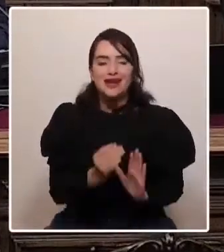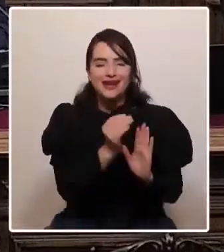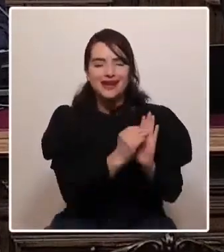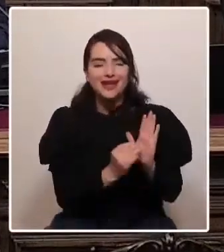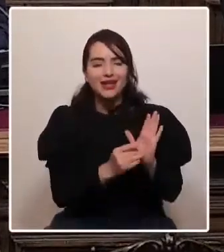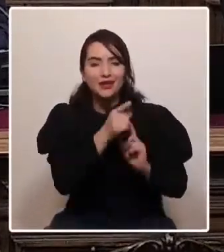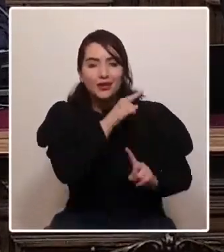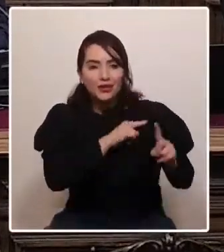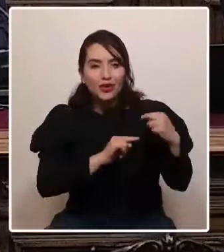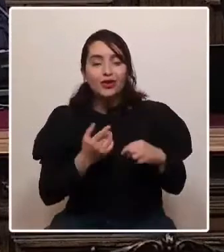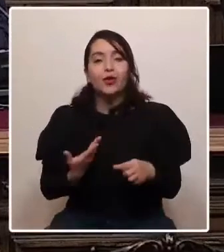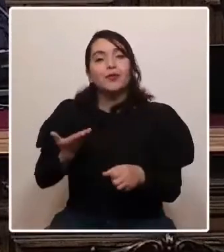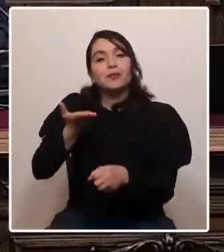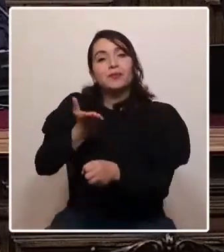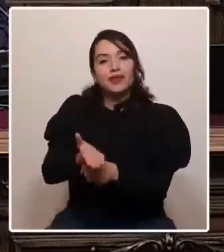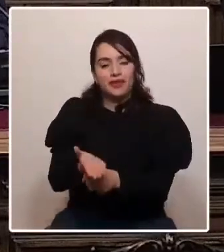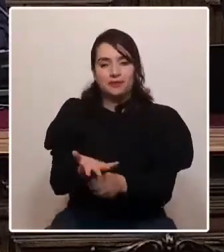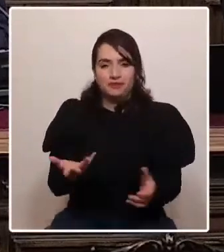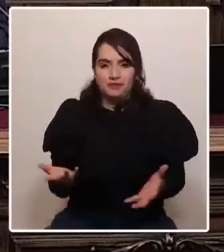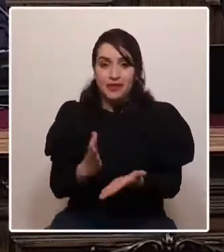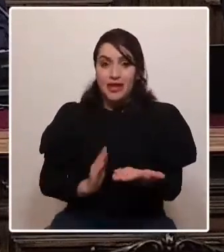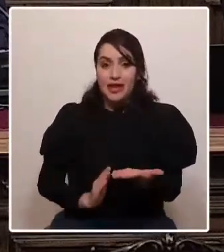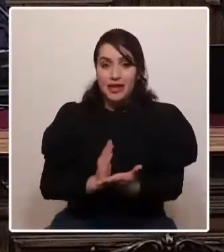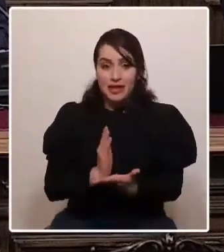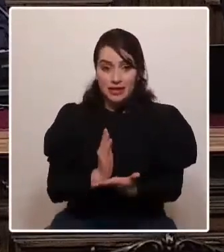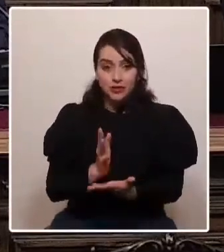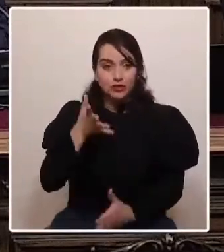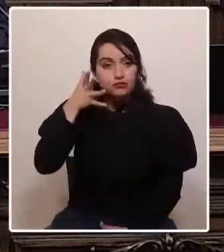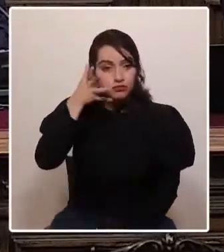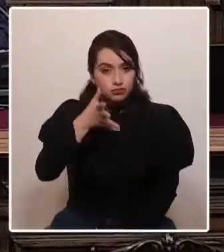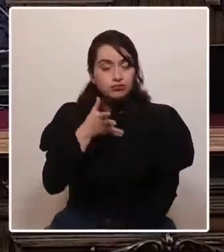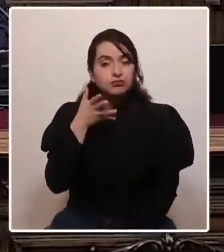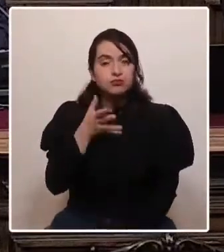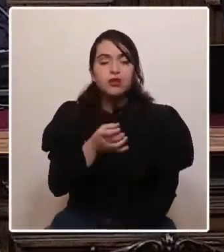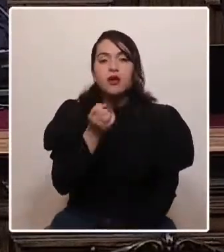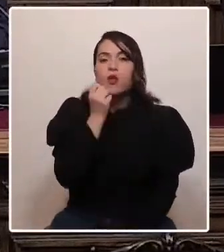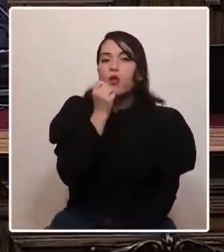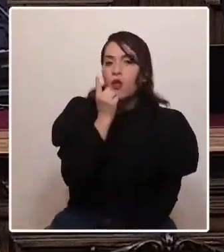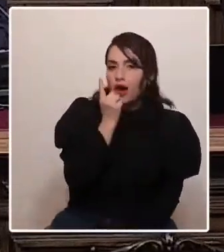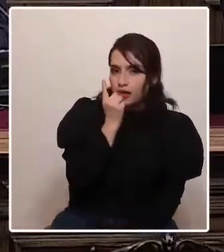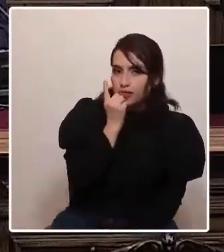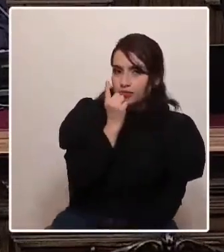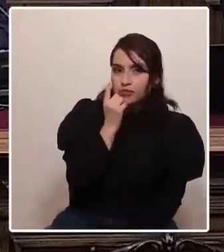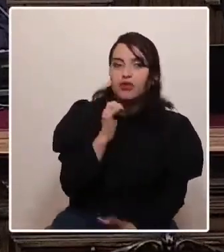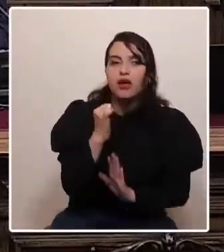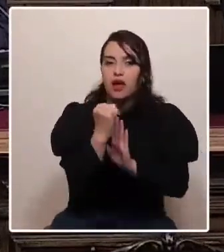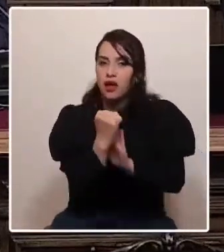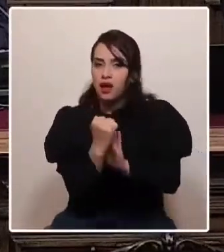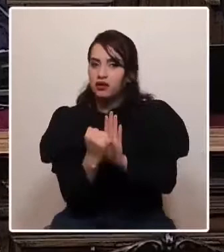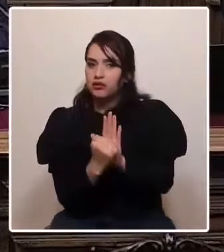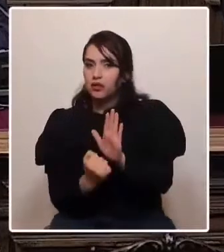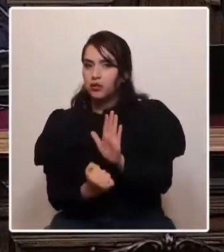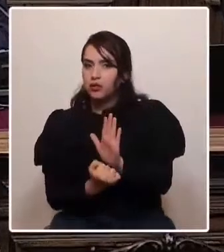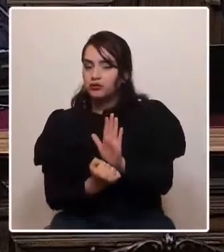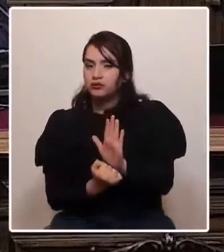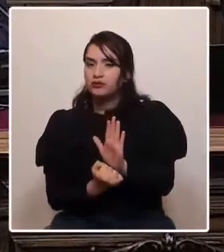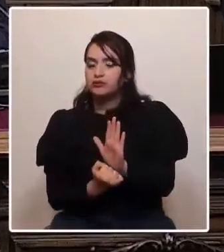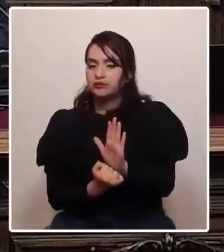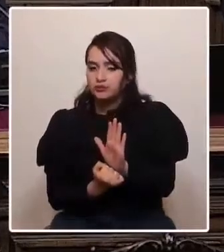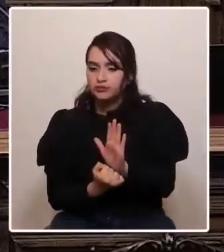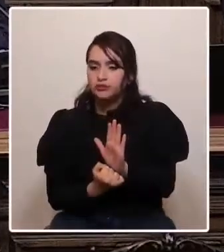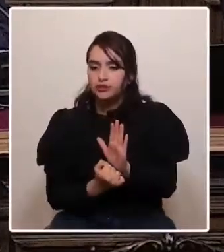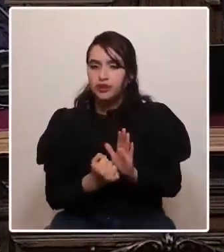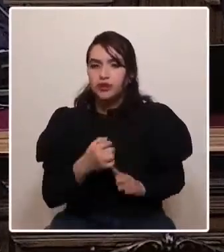se solicita que al inicio de su intervención indiquen cuáles son los artículos a los que se referirán durante